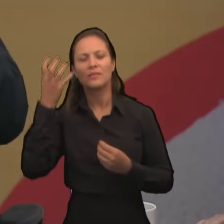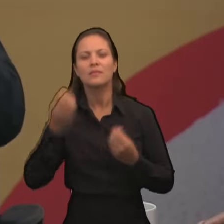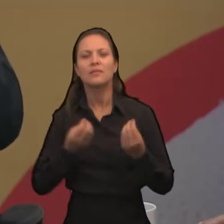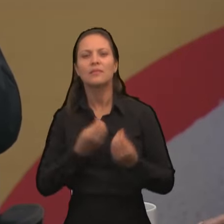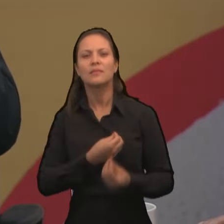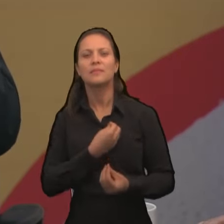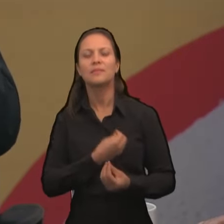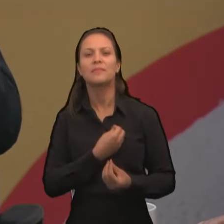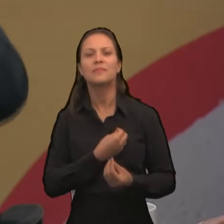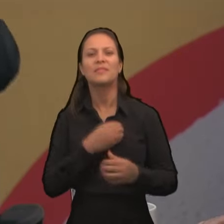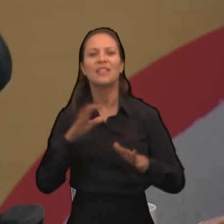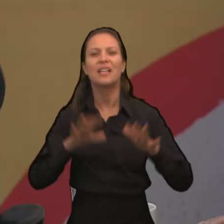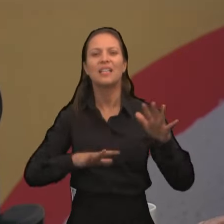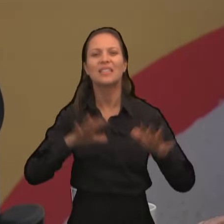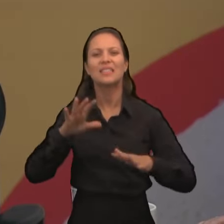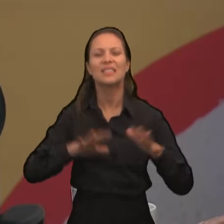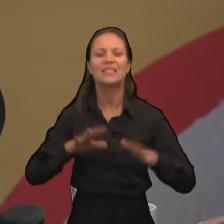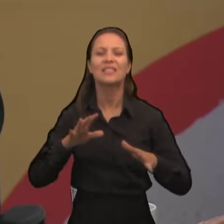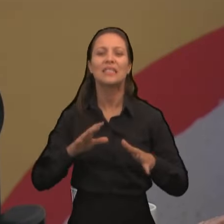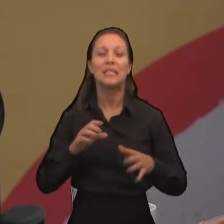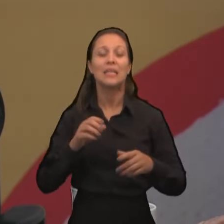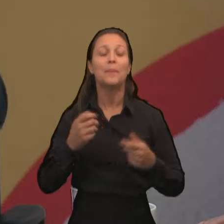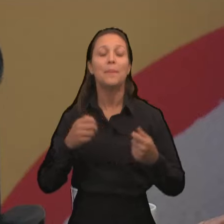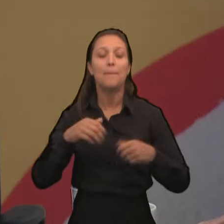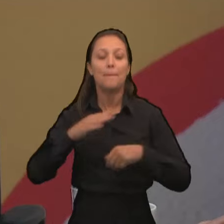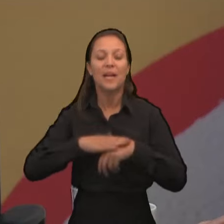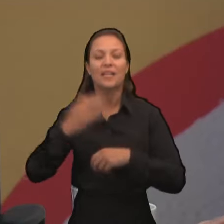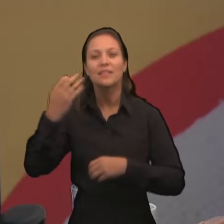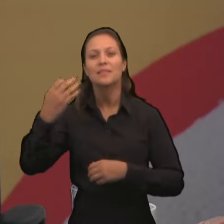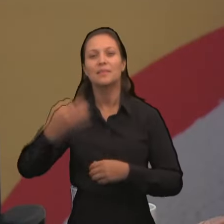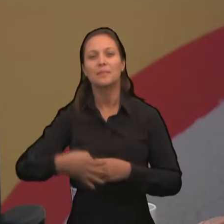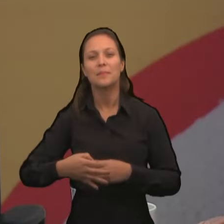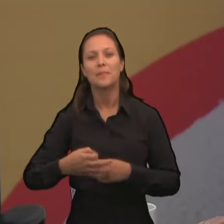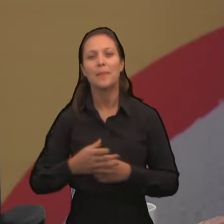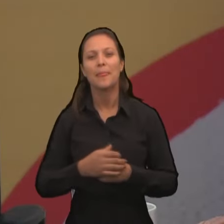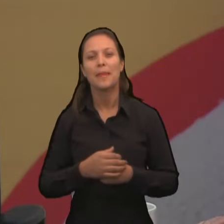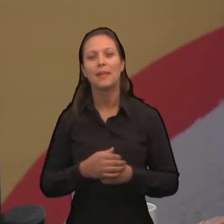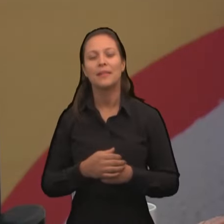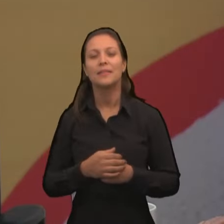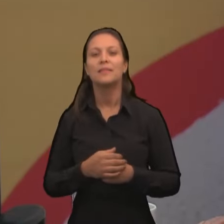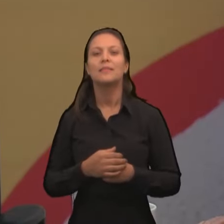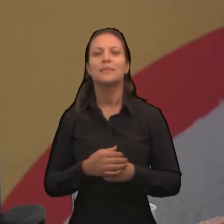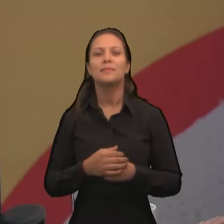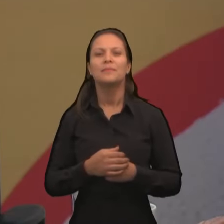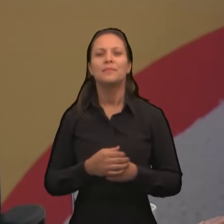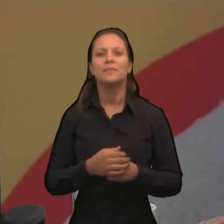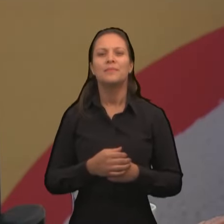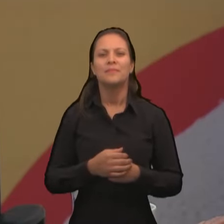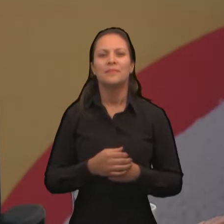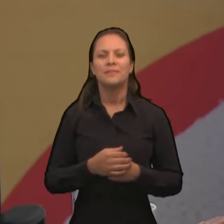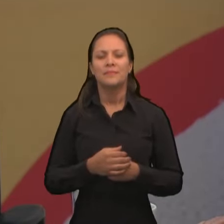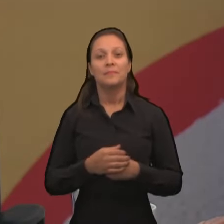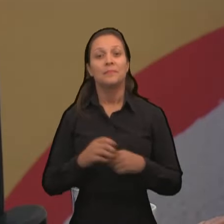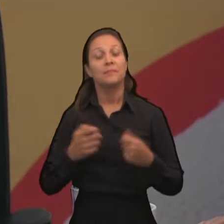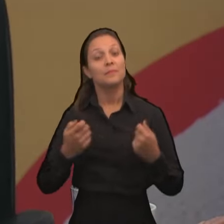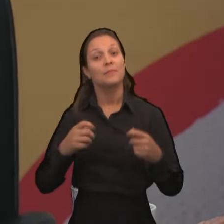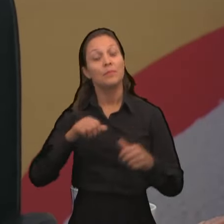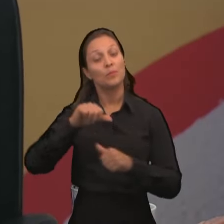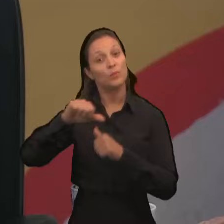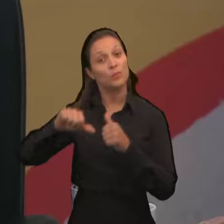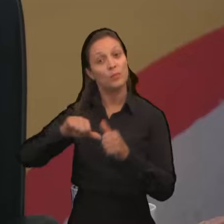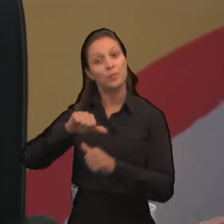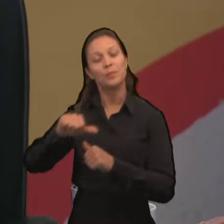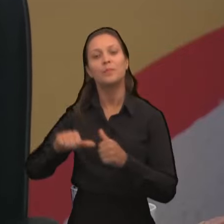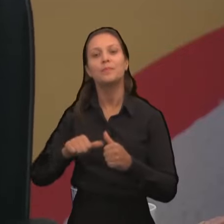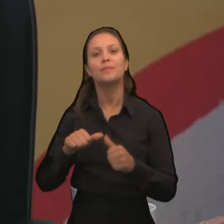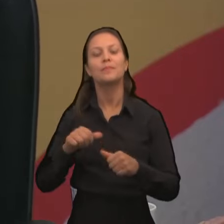importantes de nuestras vidas se pueden tomar en forma más eficiente fuera de nosotras, heterónimamente. Y